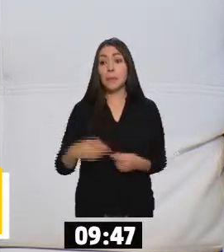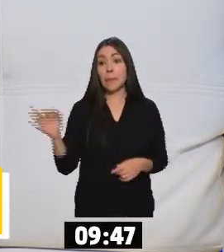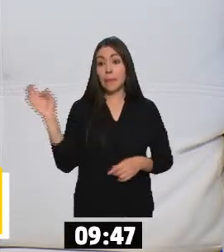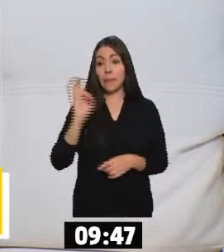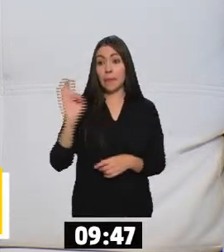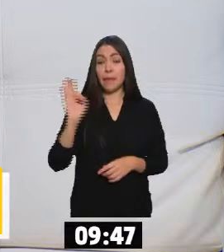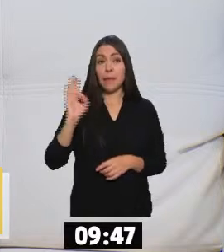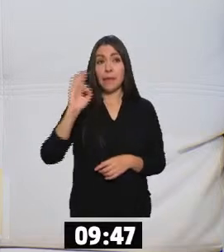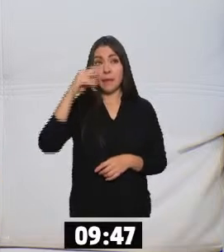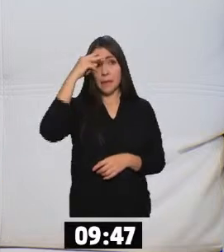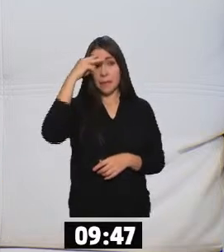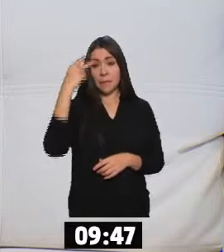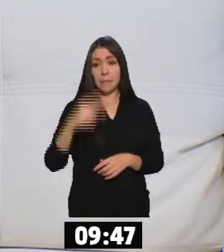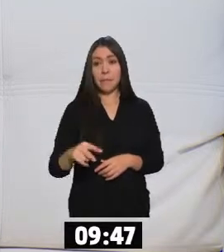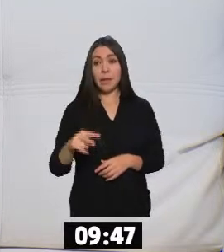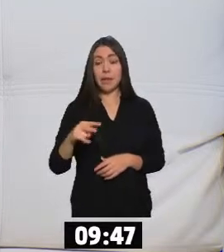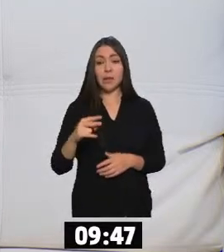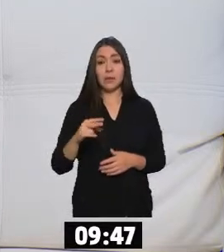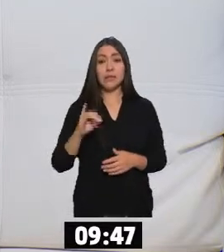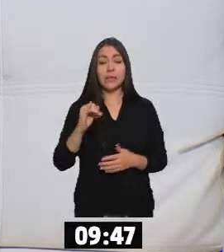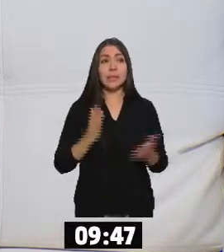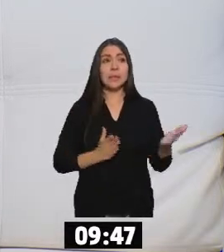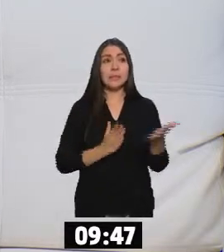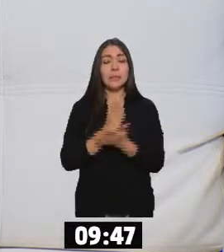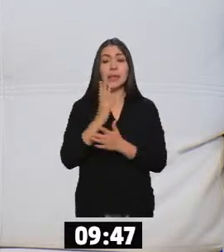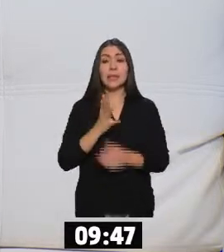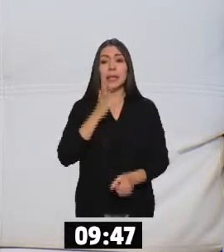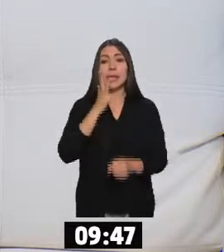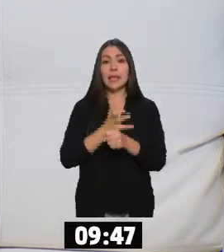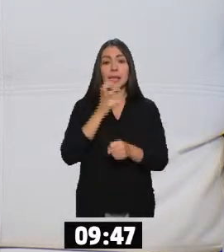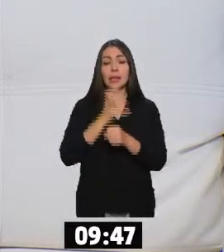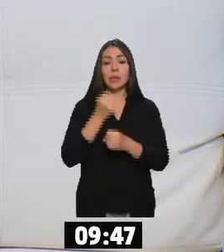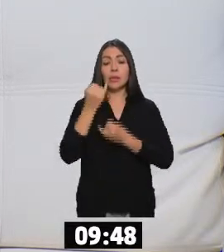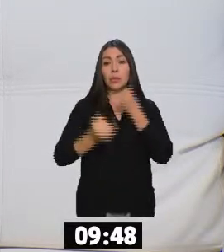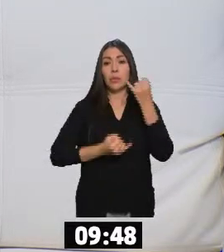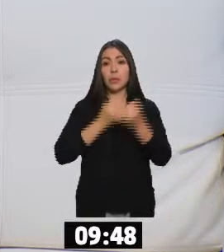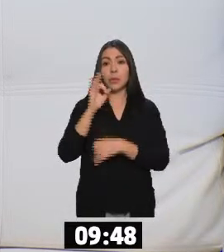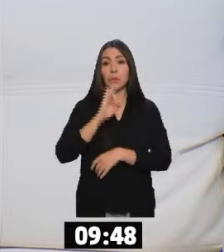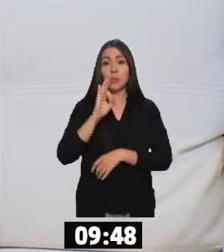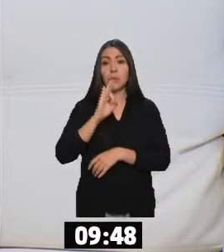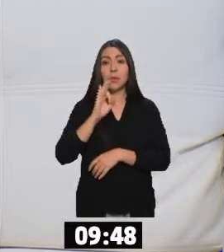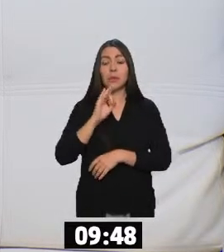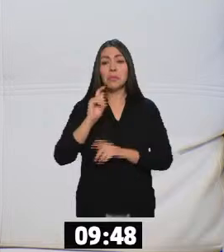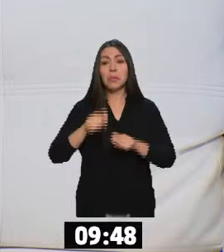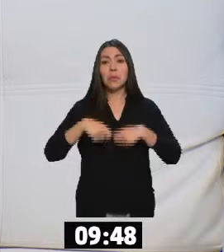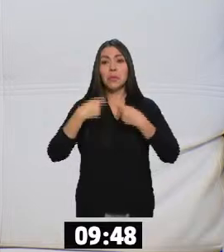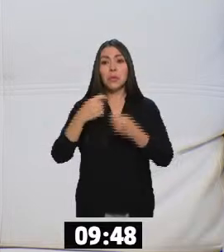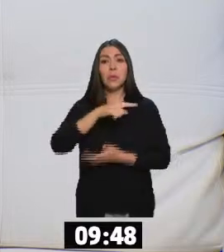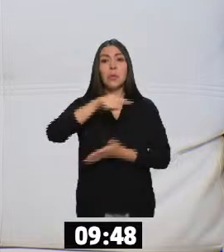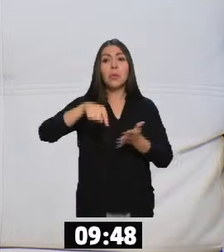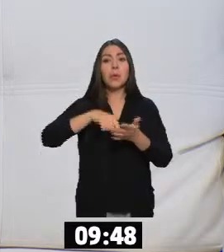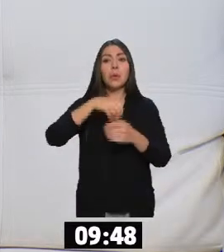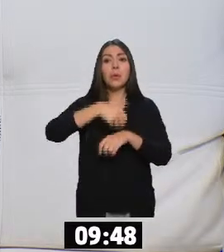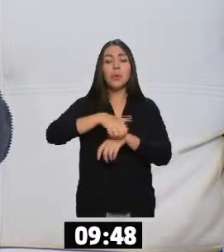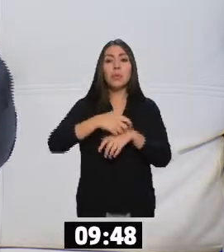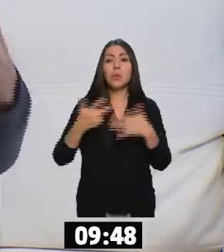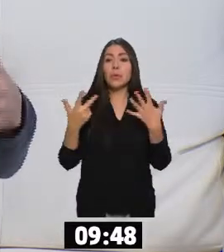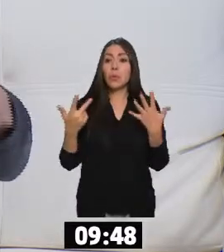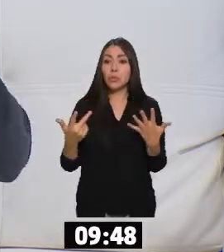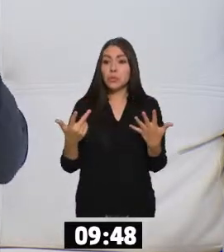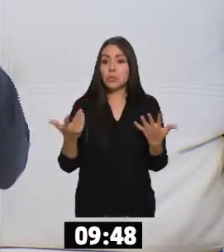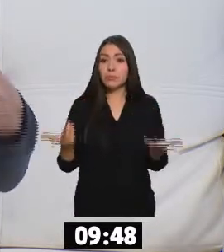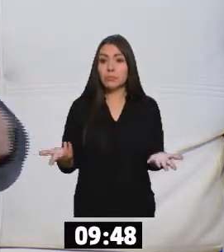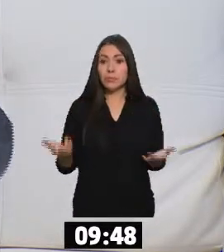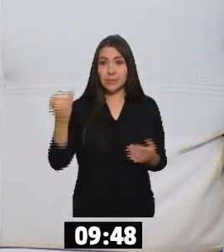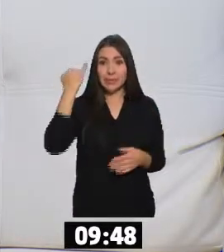México pasara al quinto partido, lo que le representaría ser a nivel mundial un octavo lugar? ¿Cómo estaría la población y cómo estaría el Ángel?